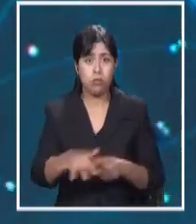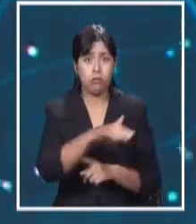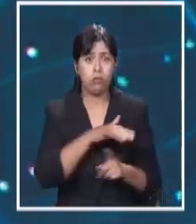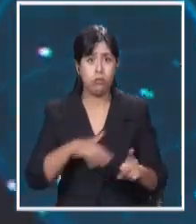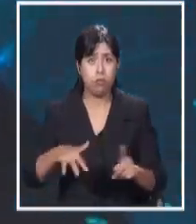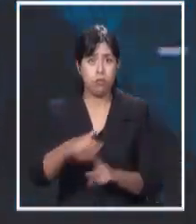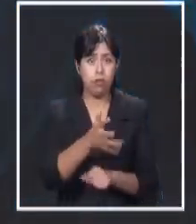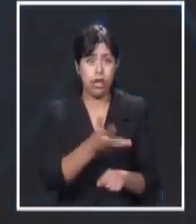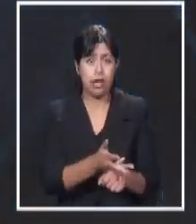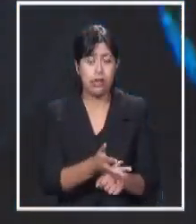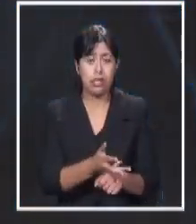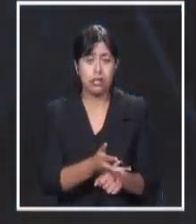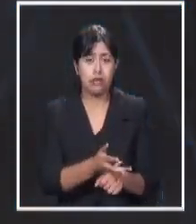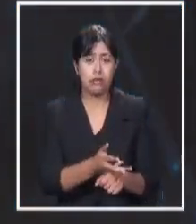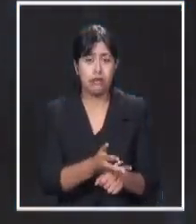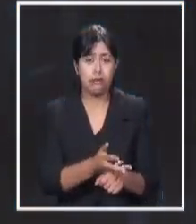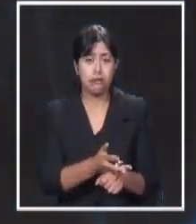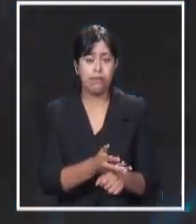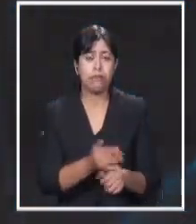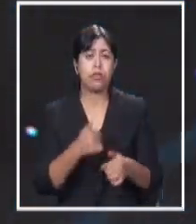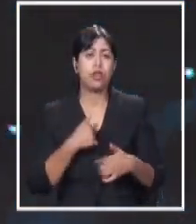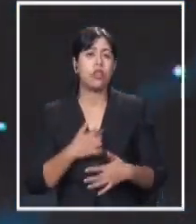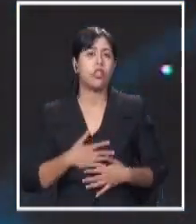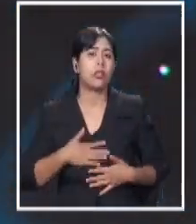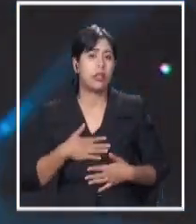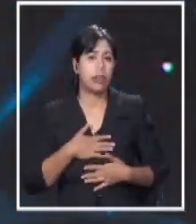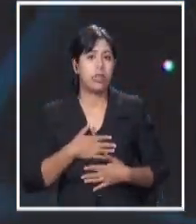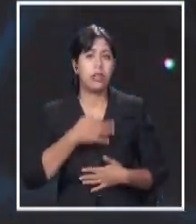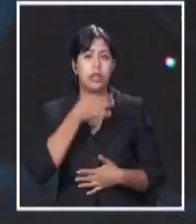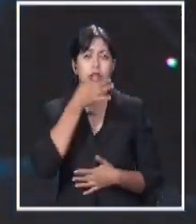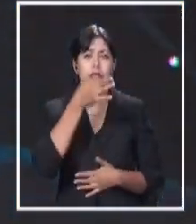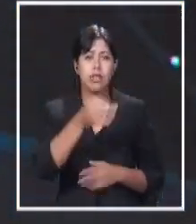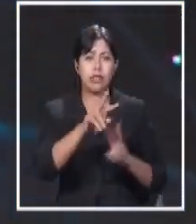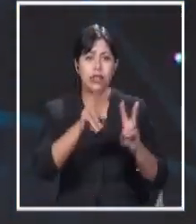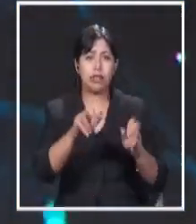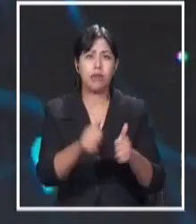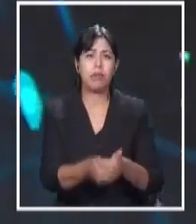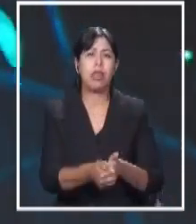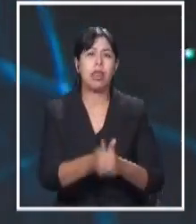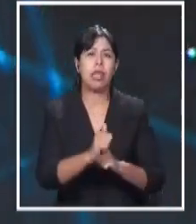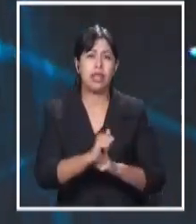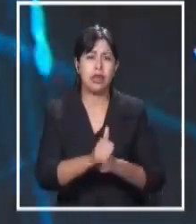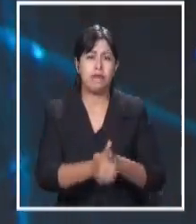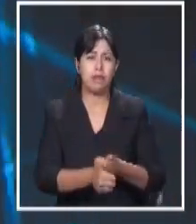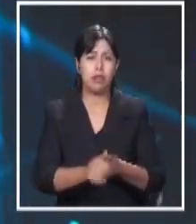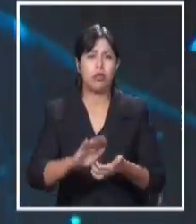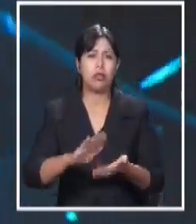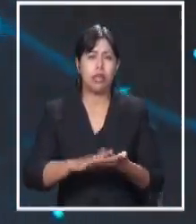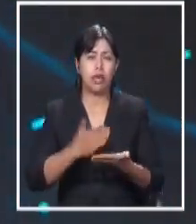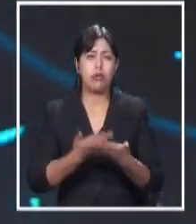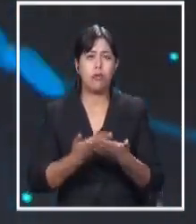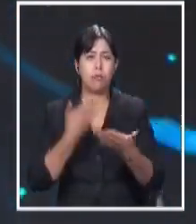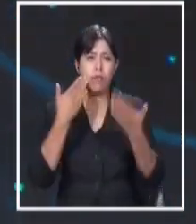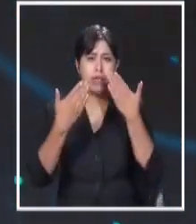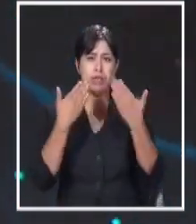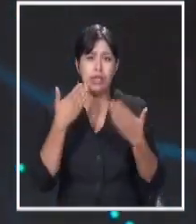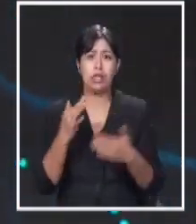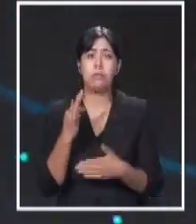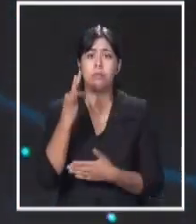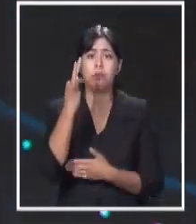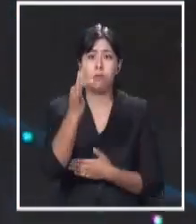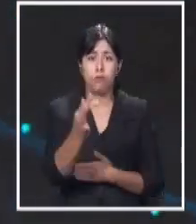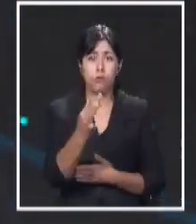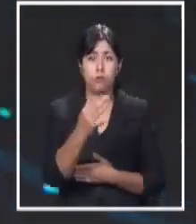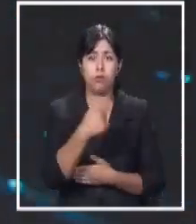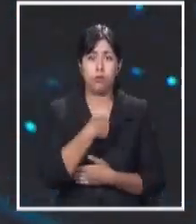disciplina? Quiero hablarles en ese sentido de los desafíos de la salud mental para el futuro, los que a mí me parecen son